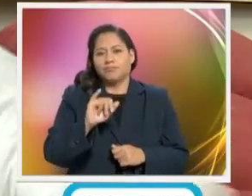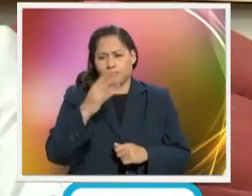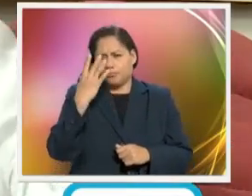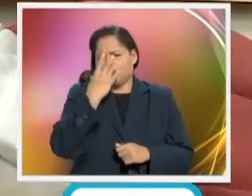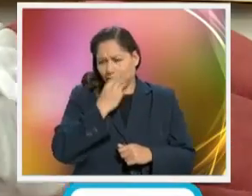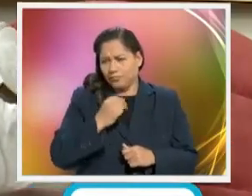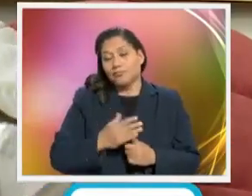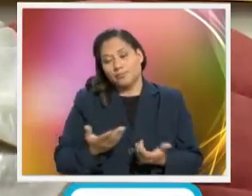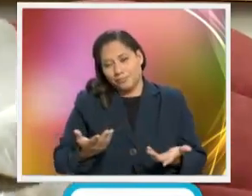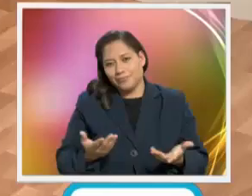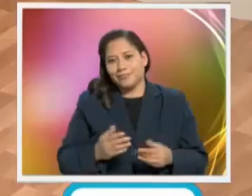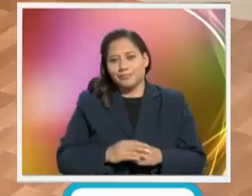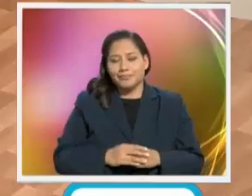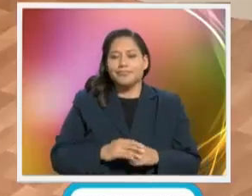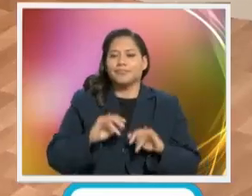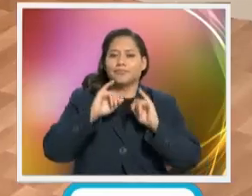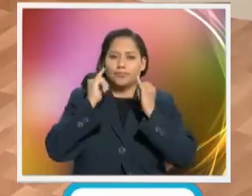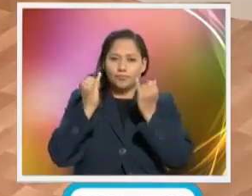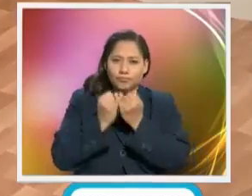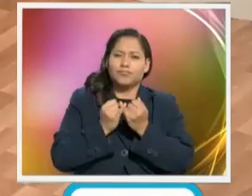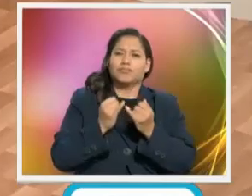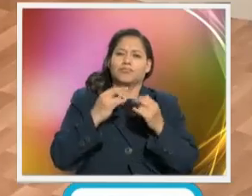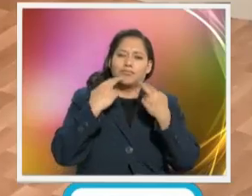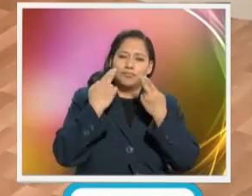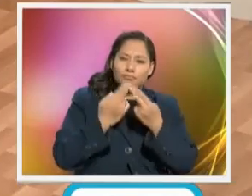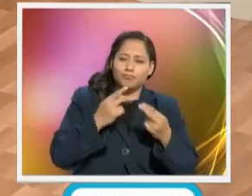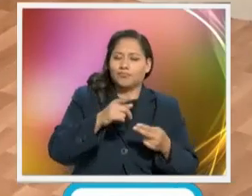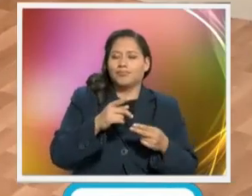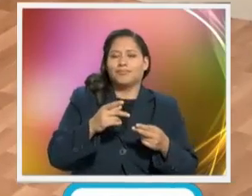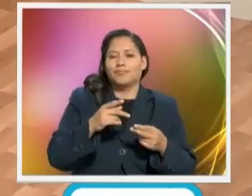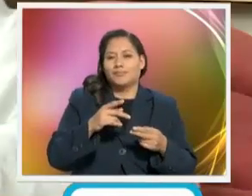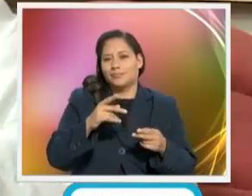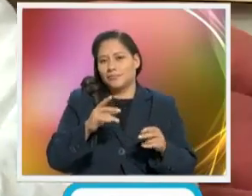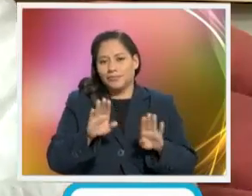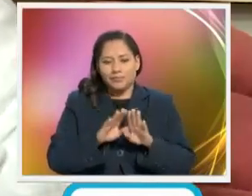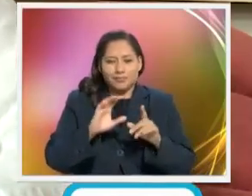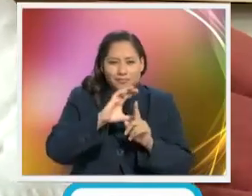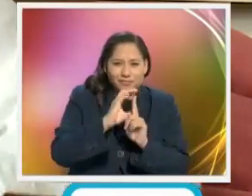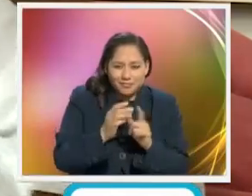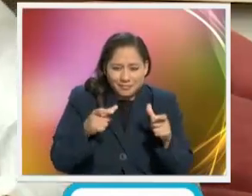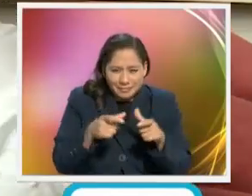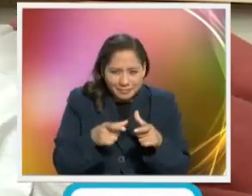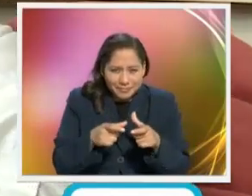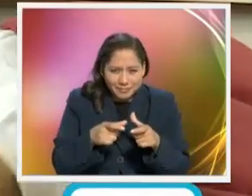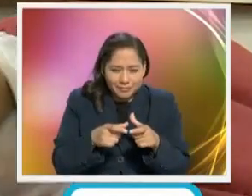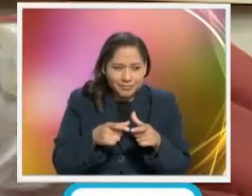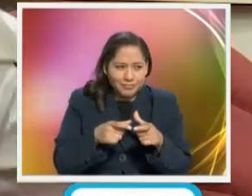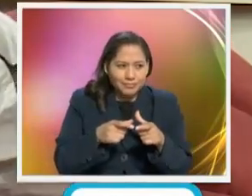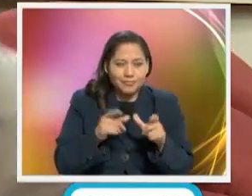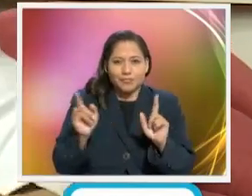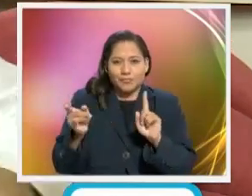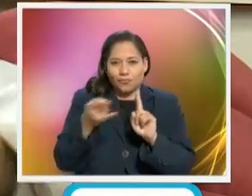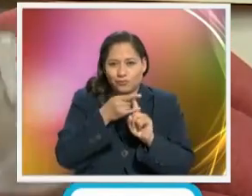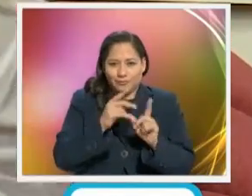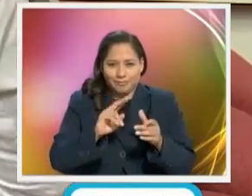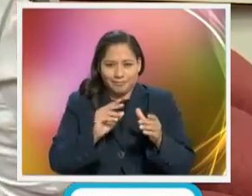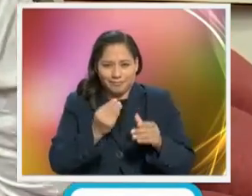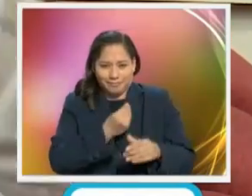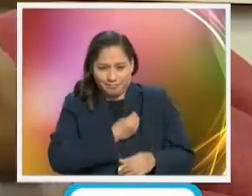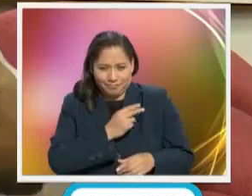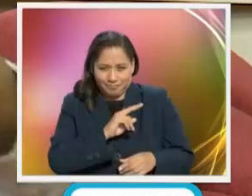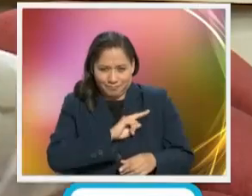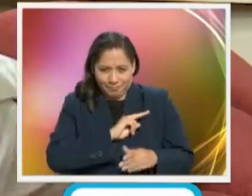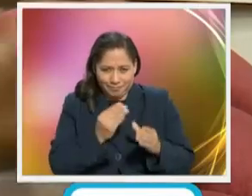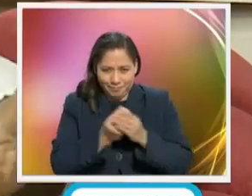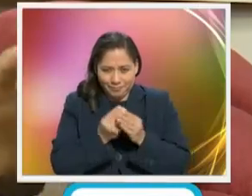¿no? Qué bonito. Ay. Hicieron una reunión muy literalmente en petit comité. Sí. Literal. A puerta cerrada. A puerta cerrada para